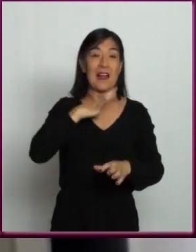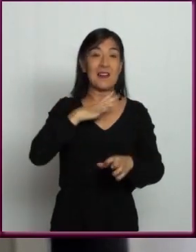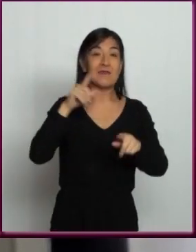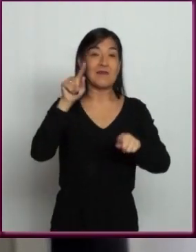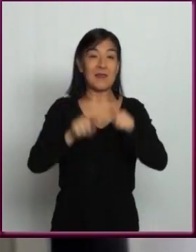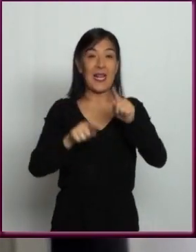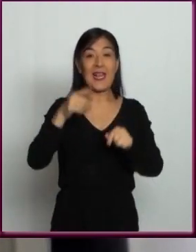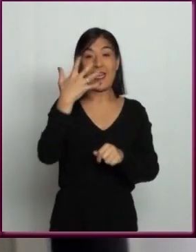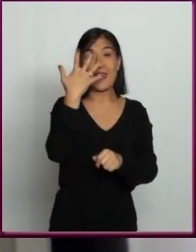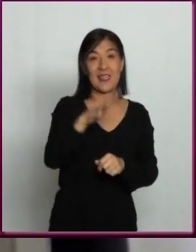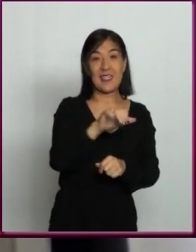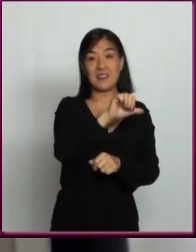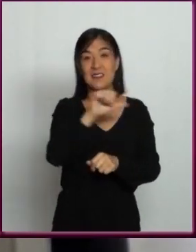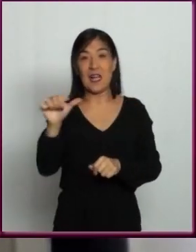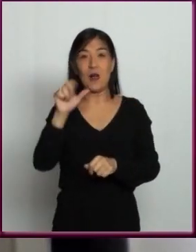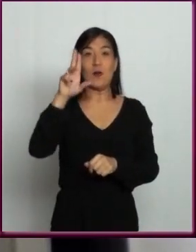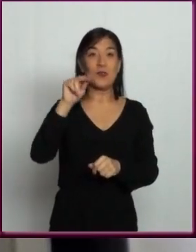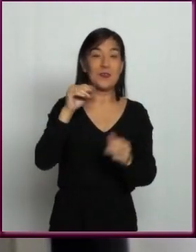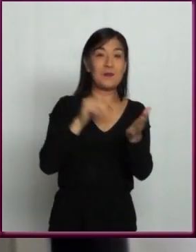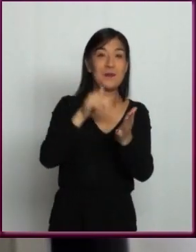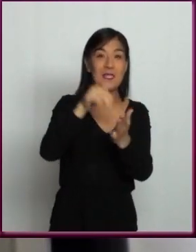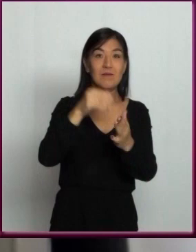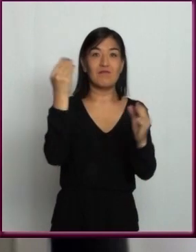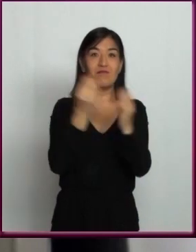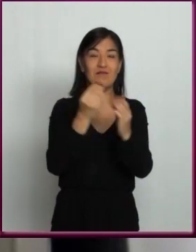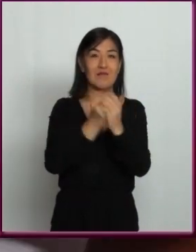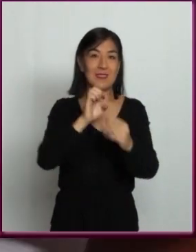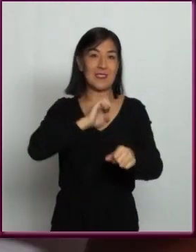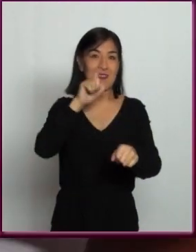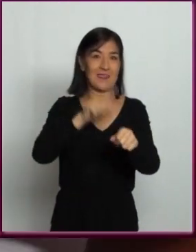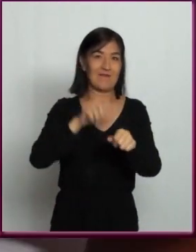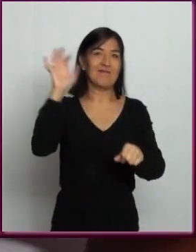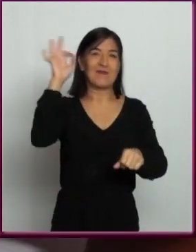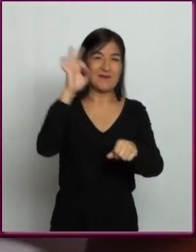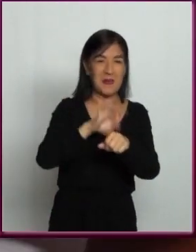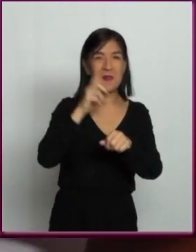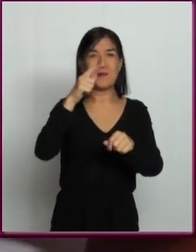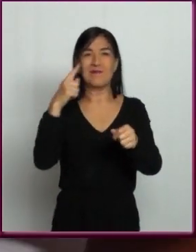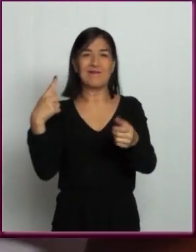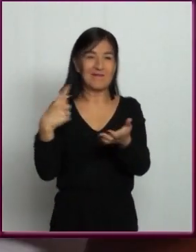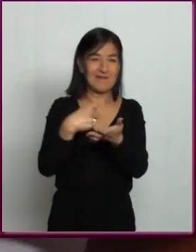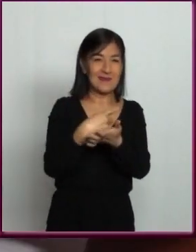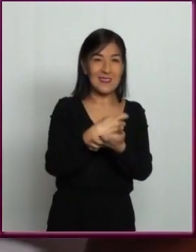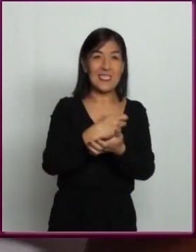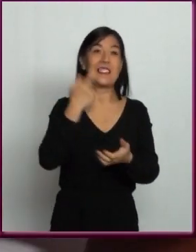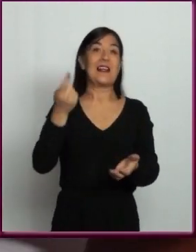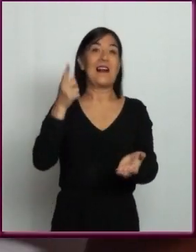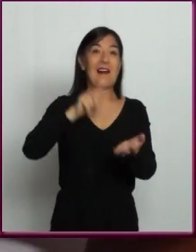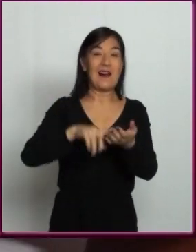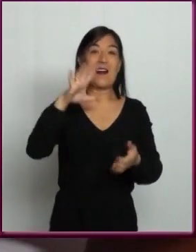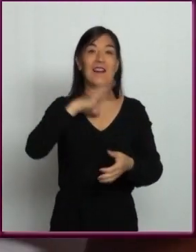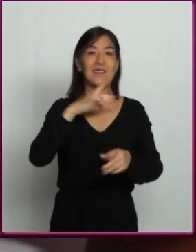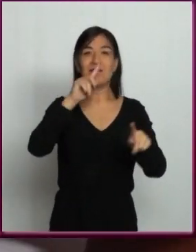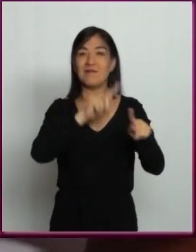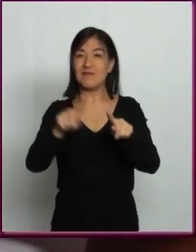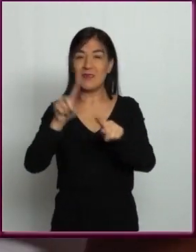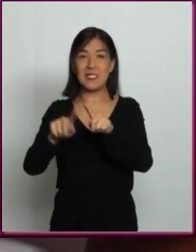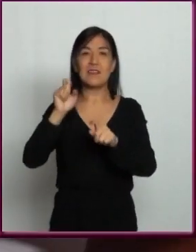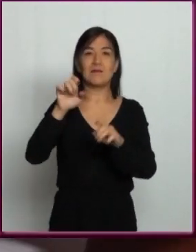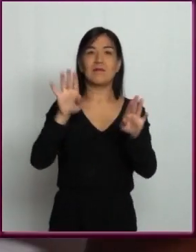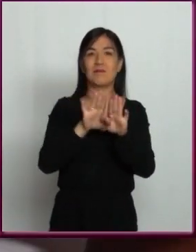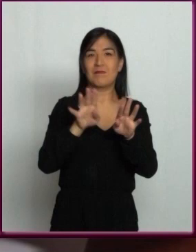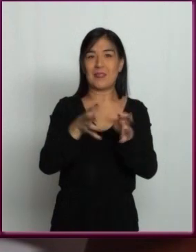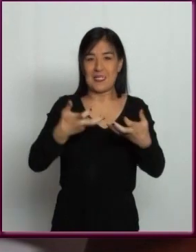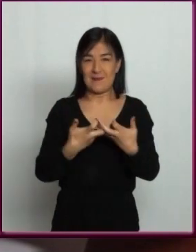entre 10 y 80 millones de especies de insectos en el mundo. Y bueno, su relevancia en todos los ecosistemas